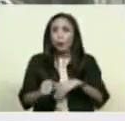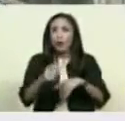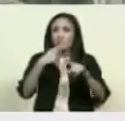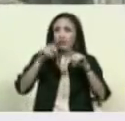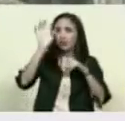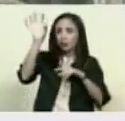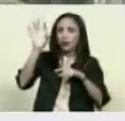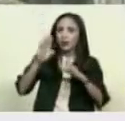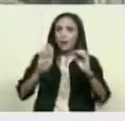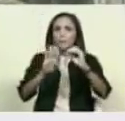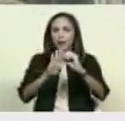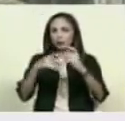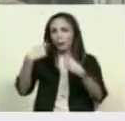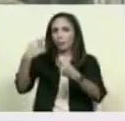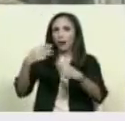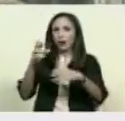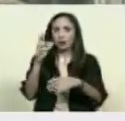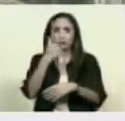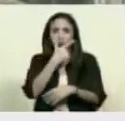punto.